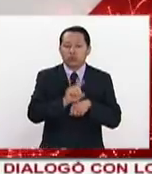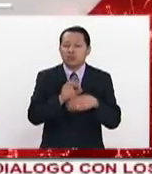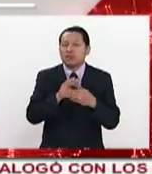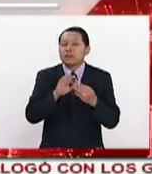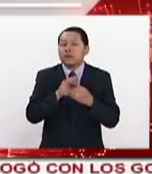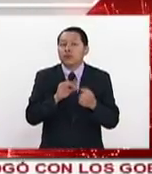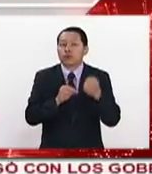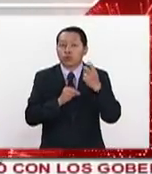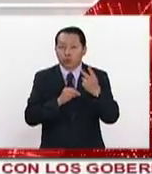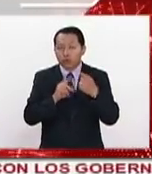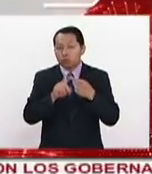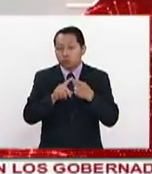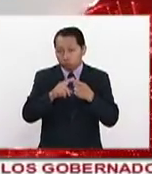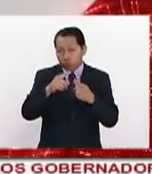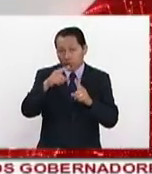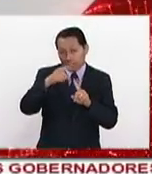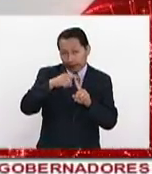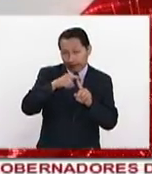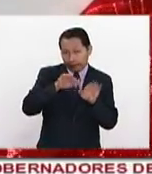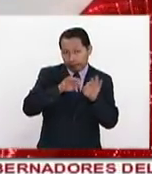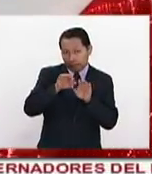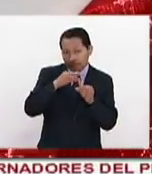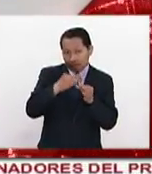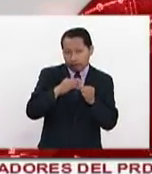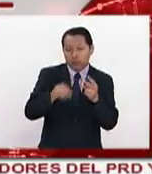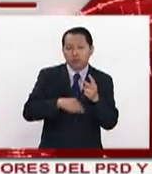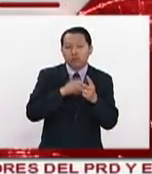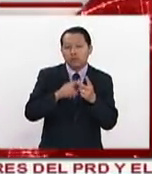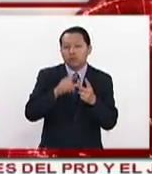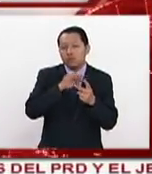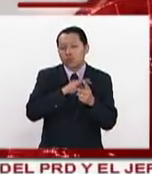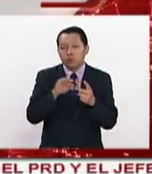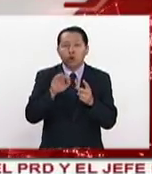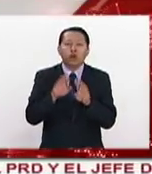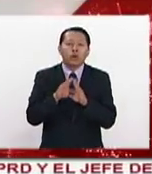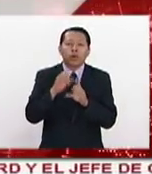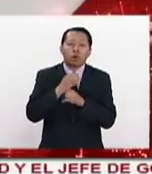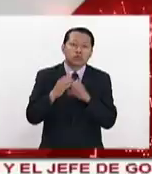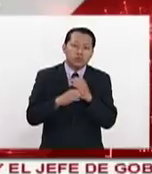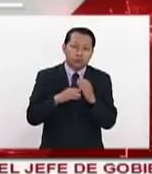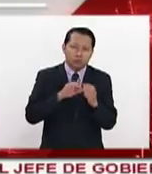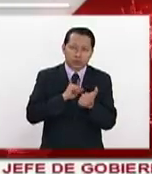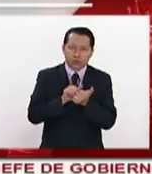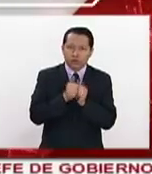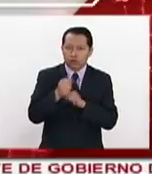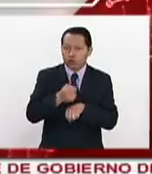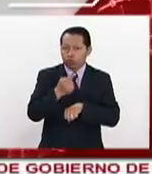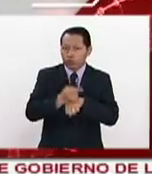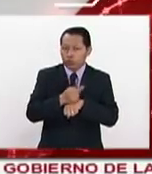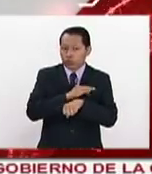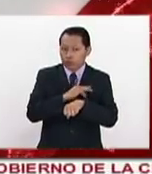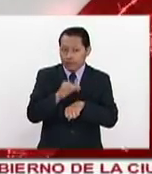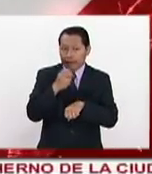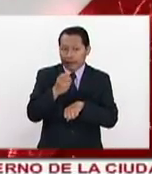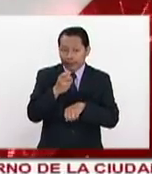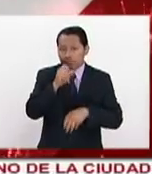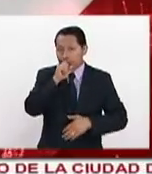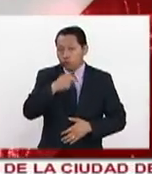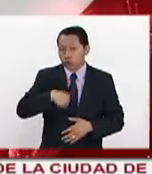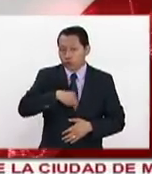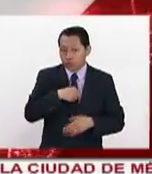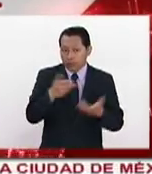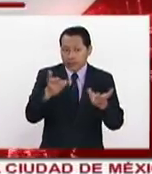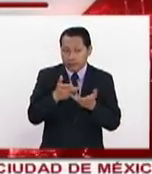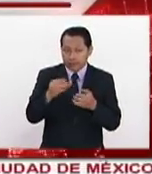cosas: hacer su tarea y convertir sus pertenencias en oportunidades. Y así, haciéndonos cargo de nuestro propio